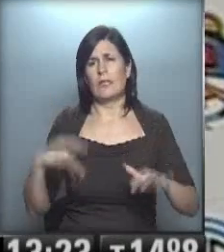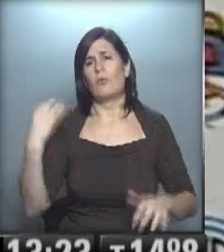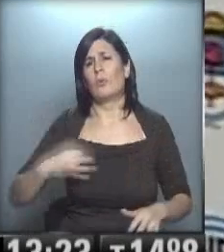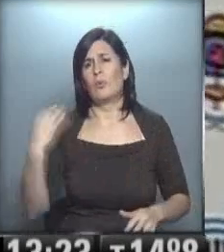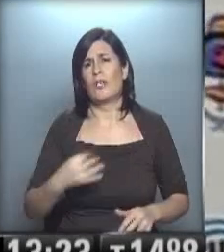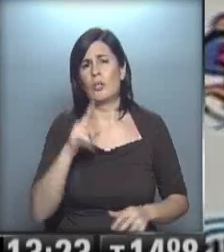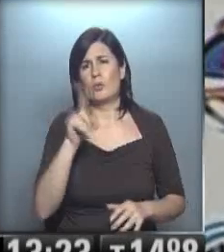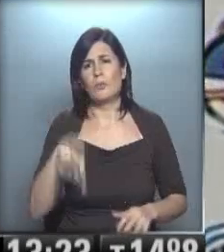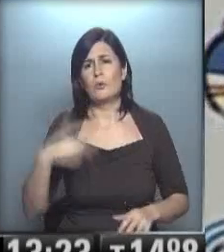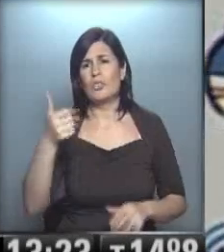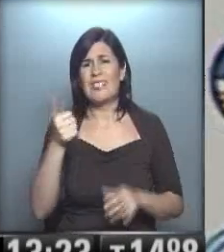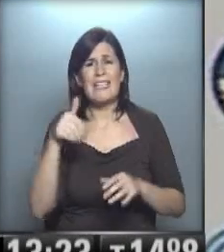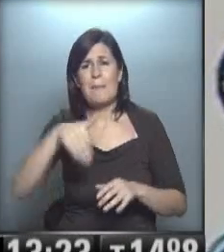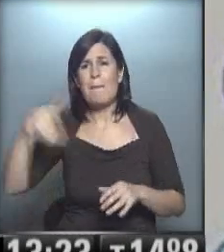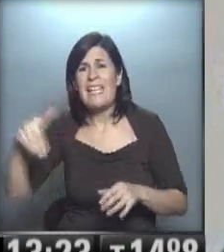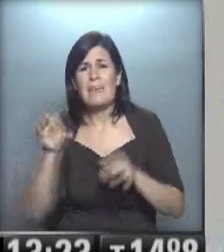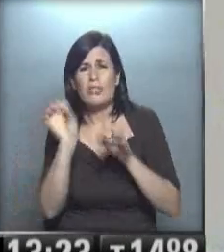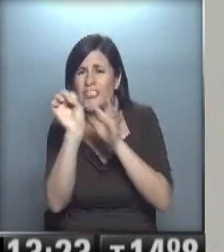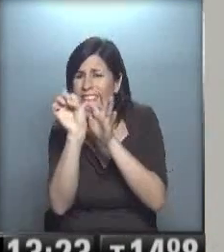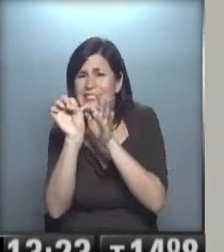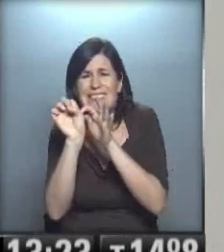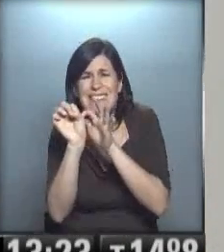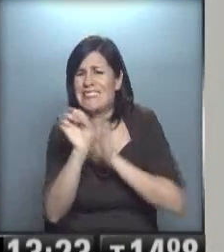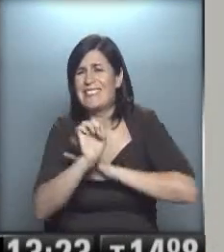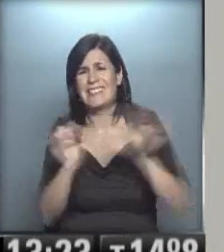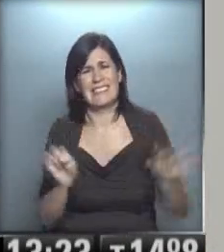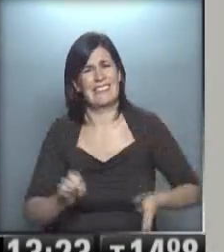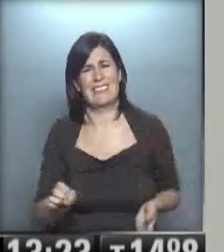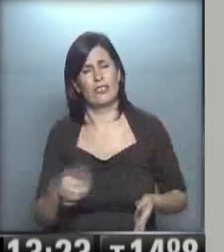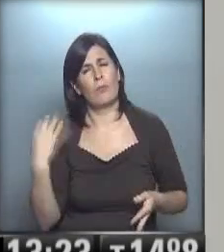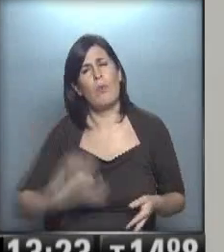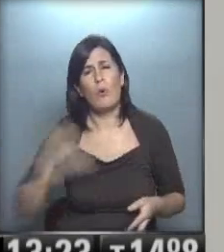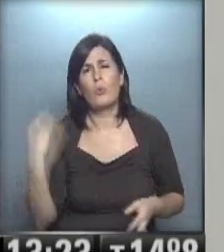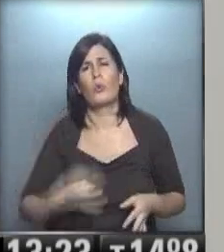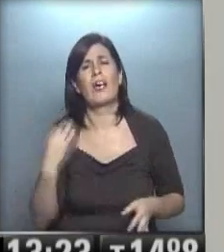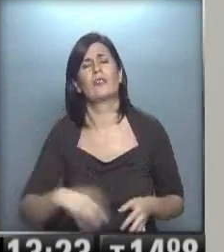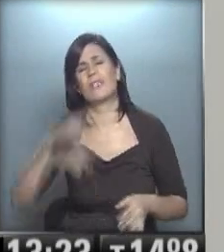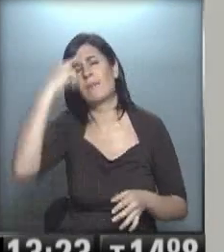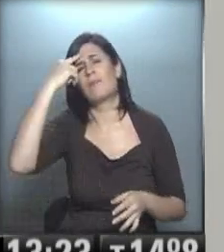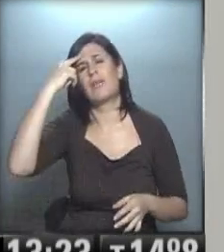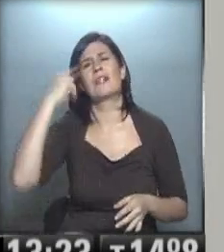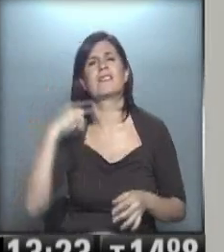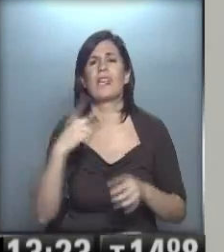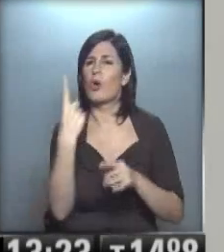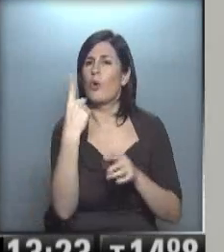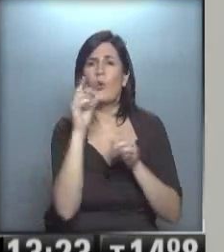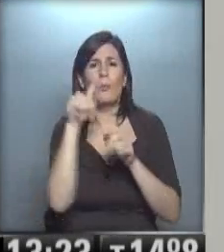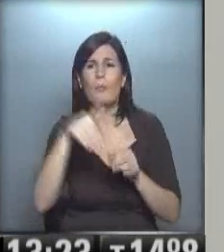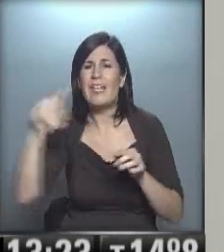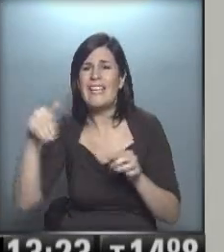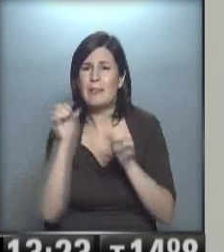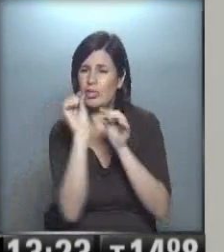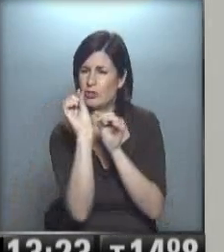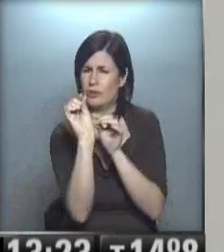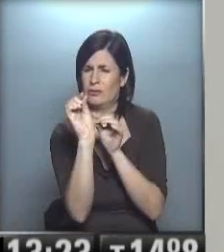1.6 milímetros es una resolución como muy alta imagínense ustedes lo que es un milímetro y si